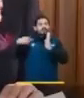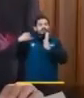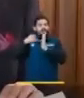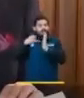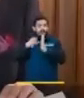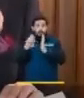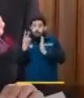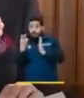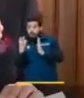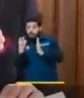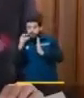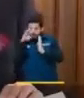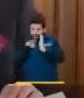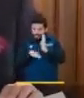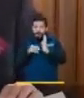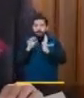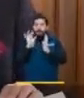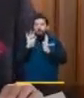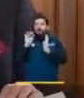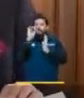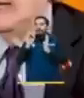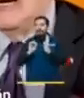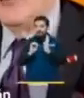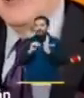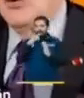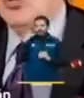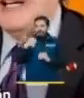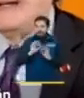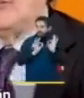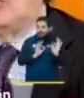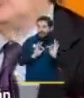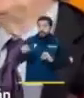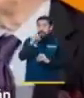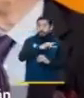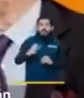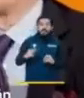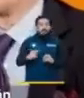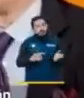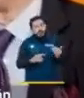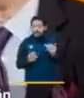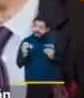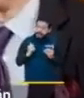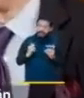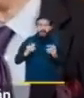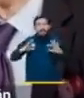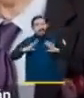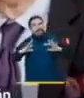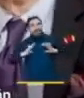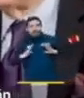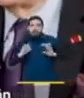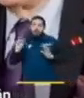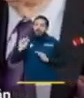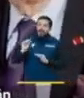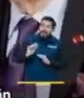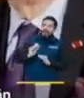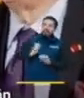IVA del 12 al 8%. Así ustedes no solo sacarán mayor provecho a